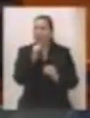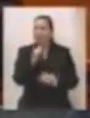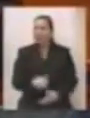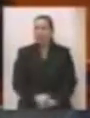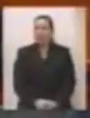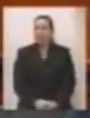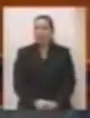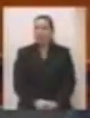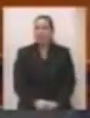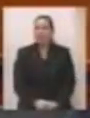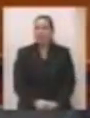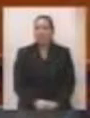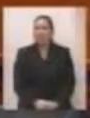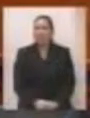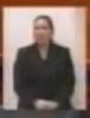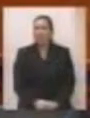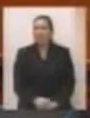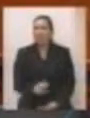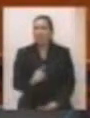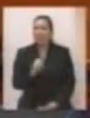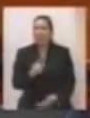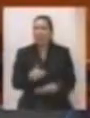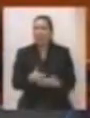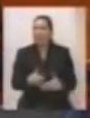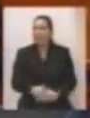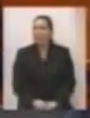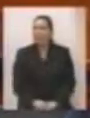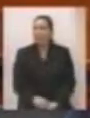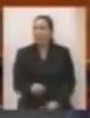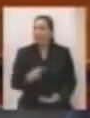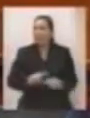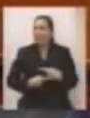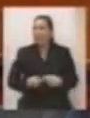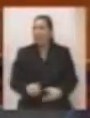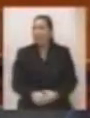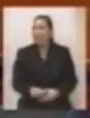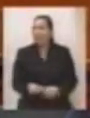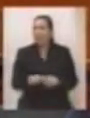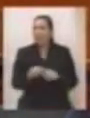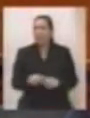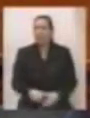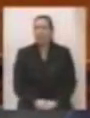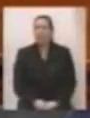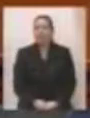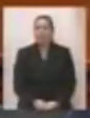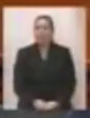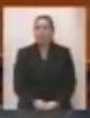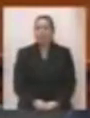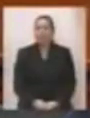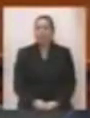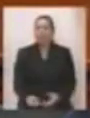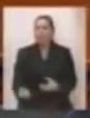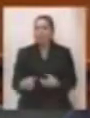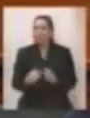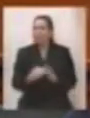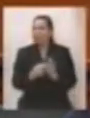para su implementación, no obstante, a fin de no contravenir, señor presidente, el principio de equilibrio presupuestario